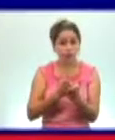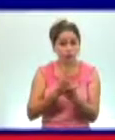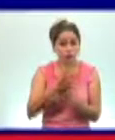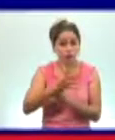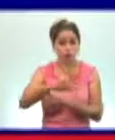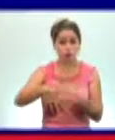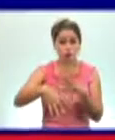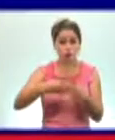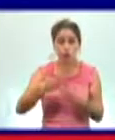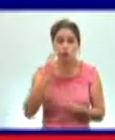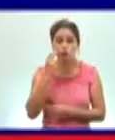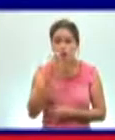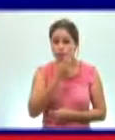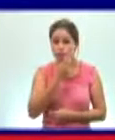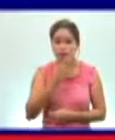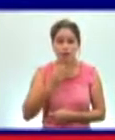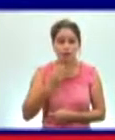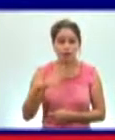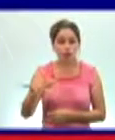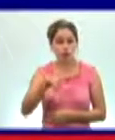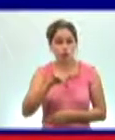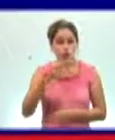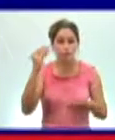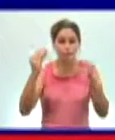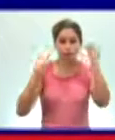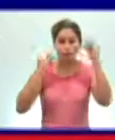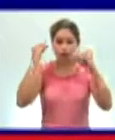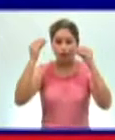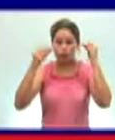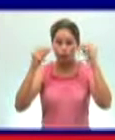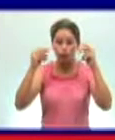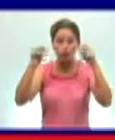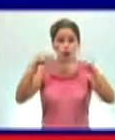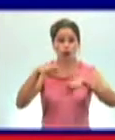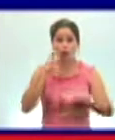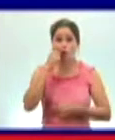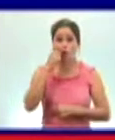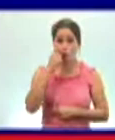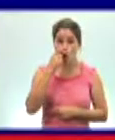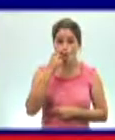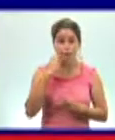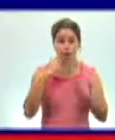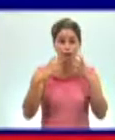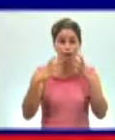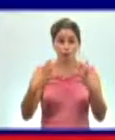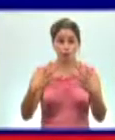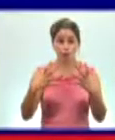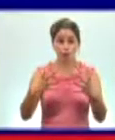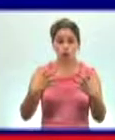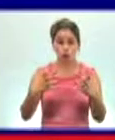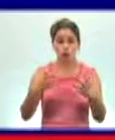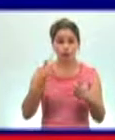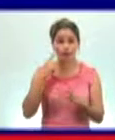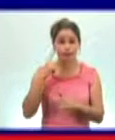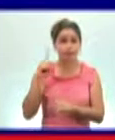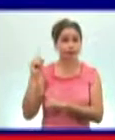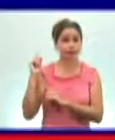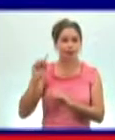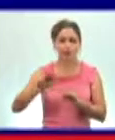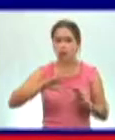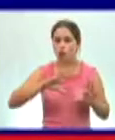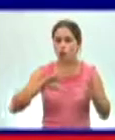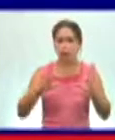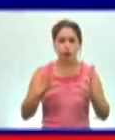es síntesis de ese pensamiento porque es heredero de todo el pensamiento fundacional que concluye con